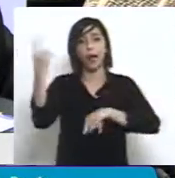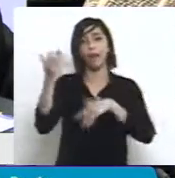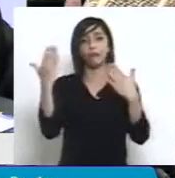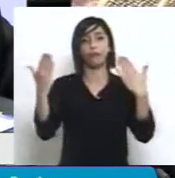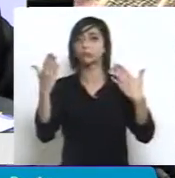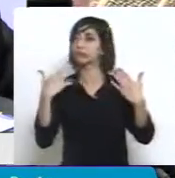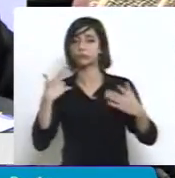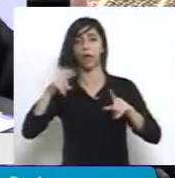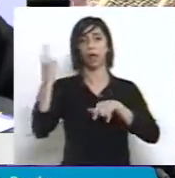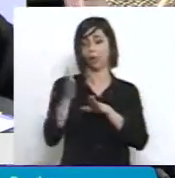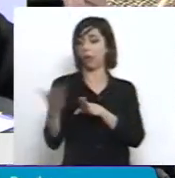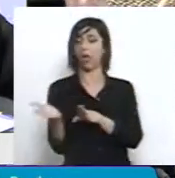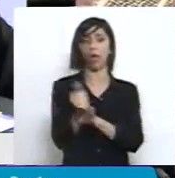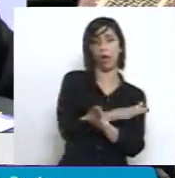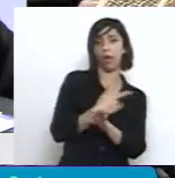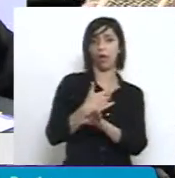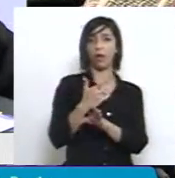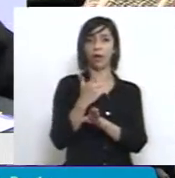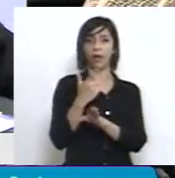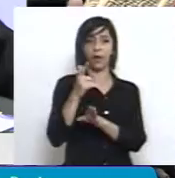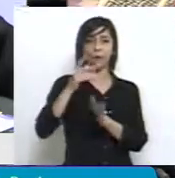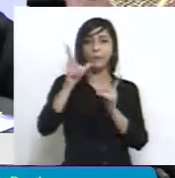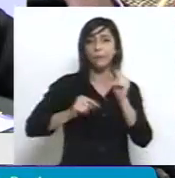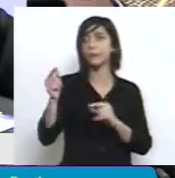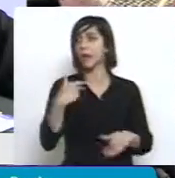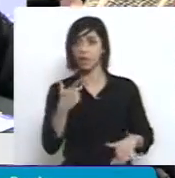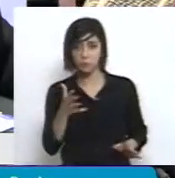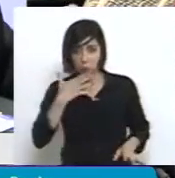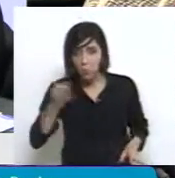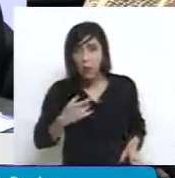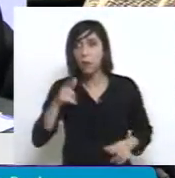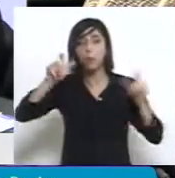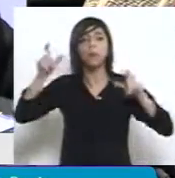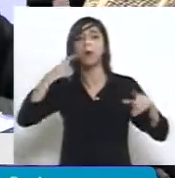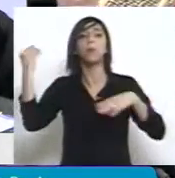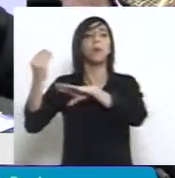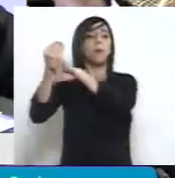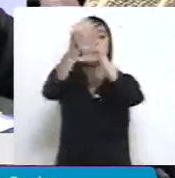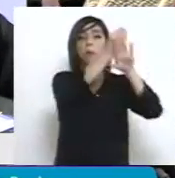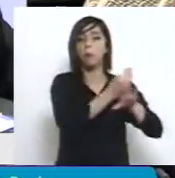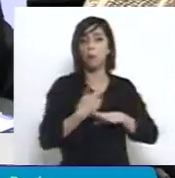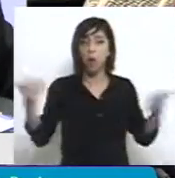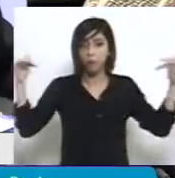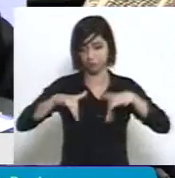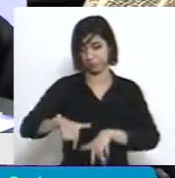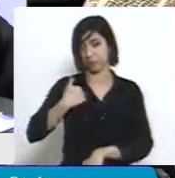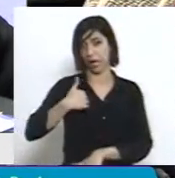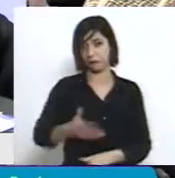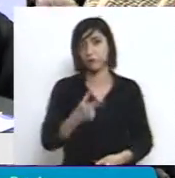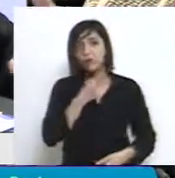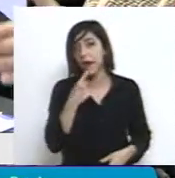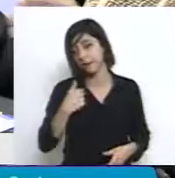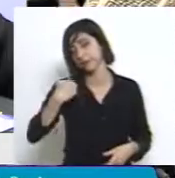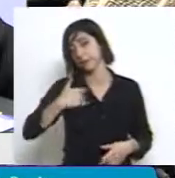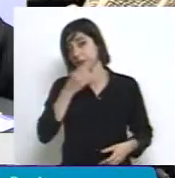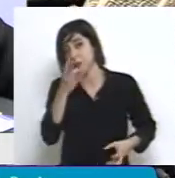hacen con países que tienen alto grado de informalidad, negativa distribución del ingreso, renta per cápita más bajo que las nuestras y que